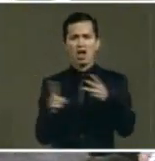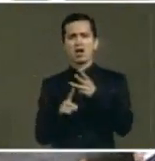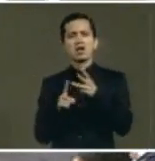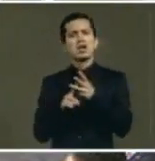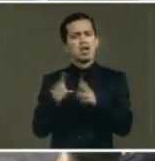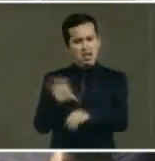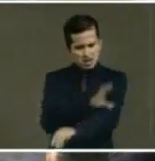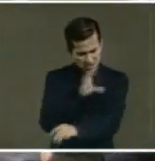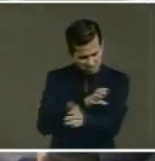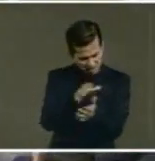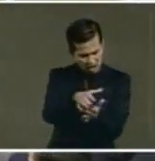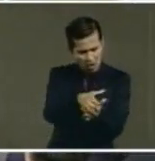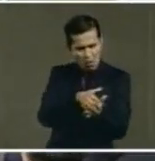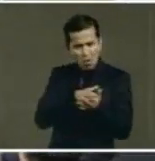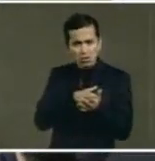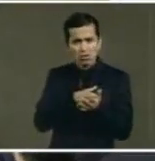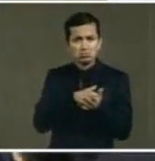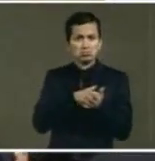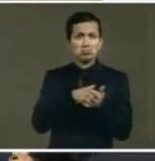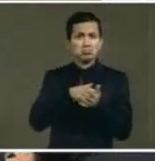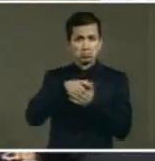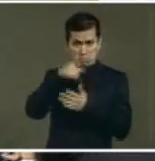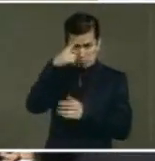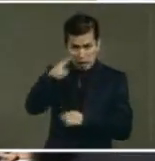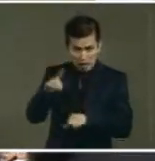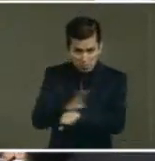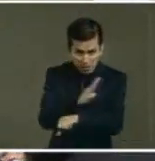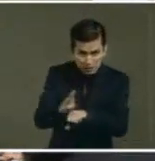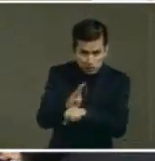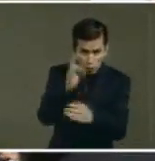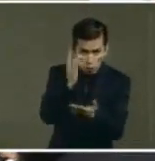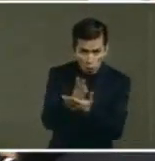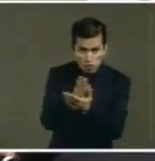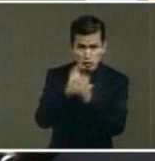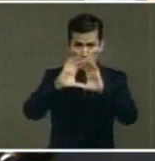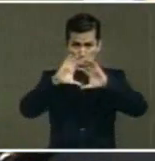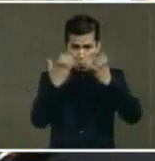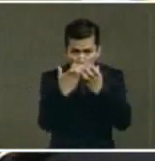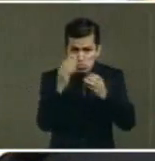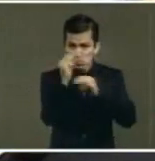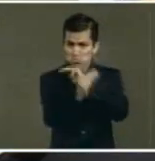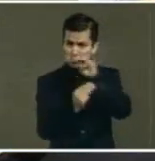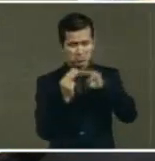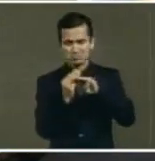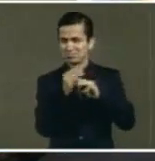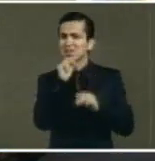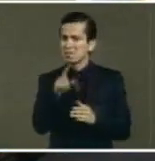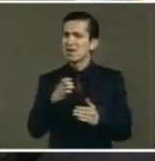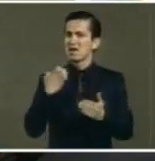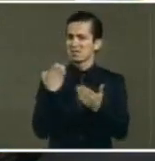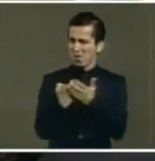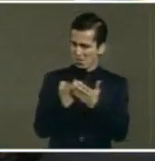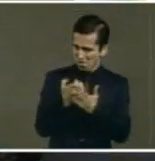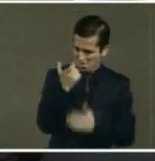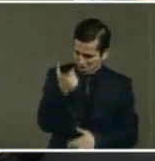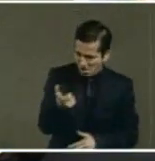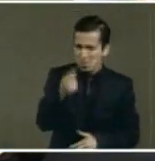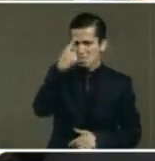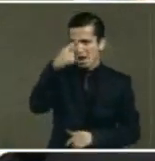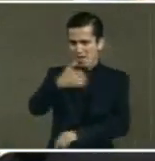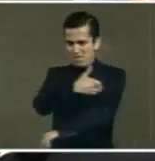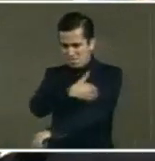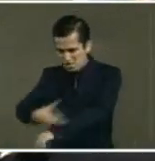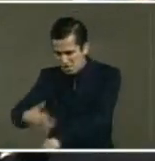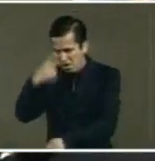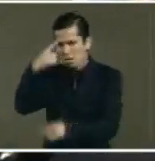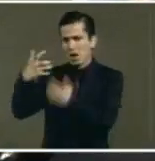de energía, con beneficios no solo ambientales, sino económicos, y no solo para las empresas, sino para las familias